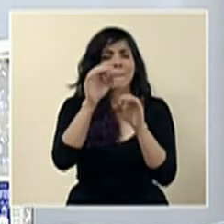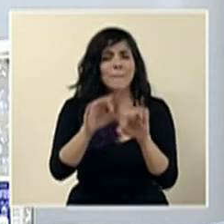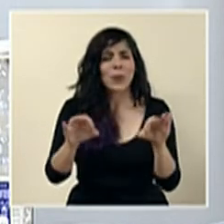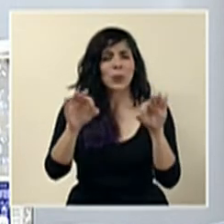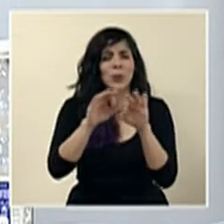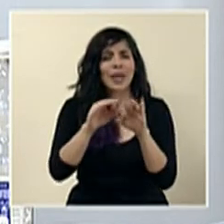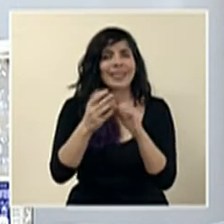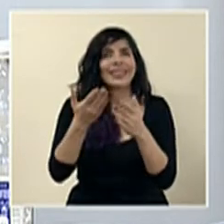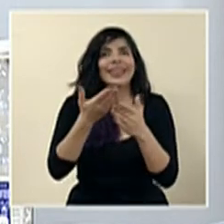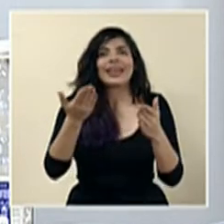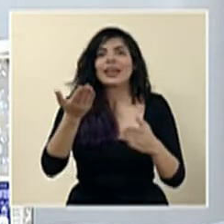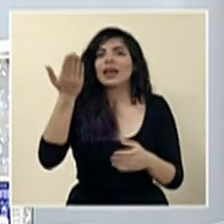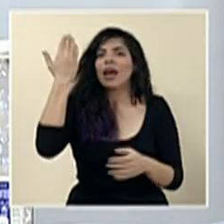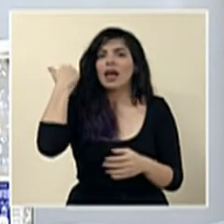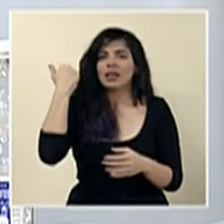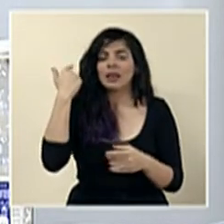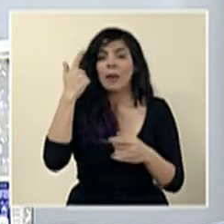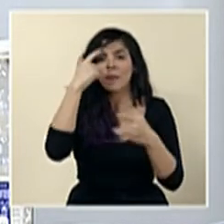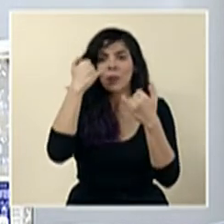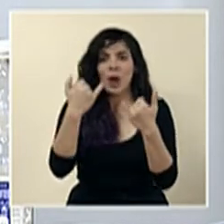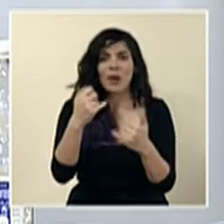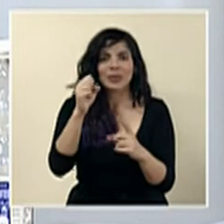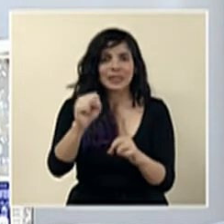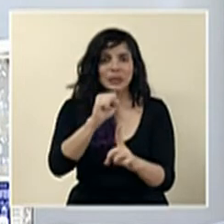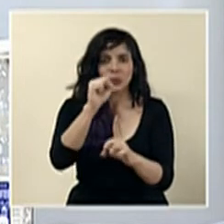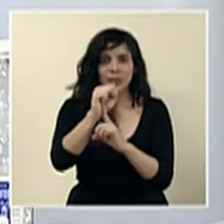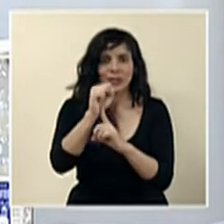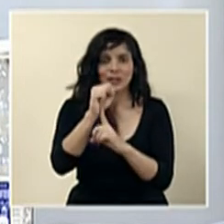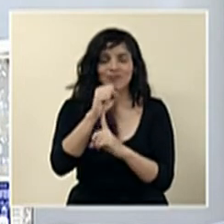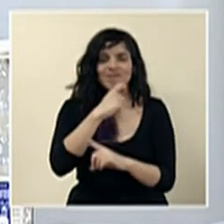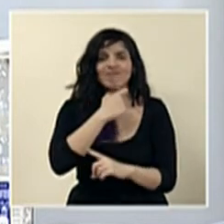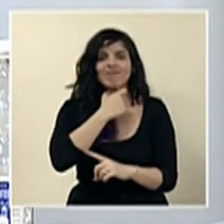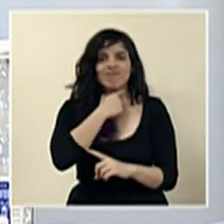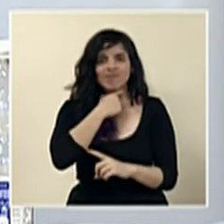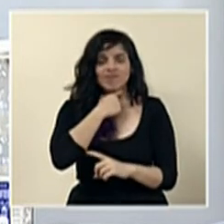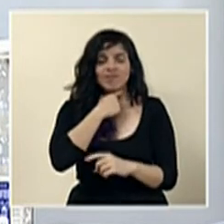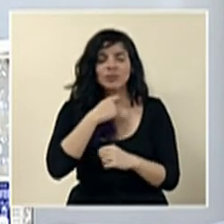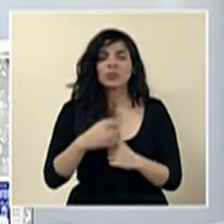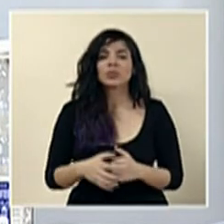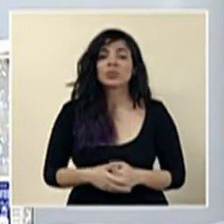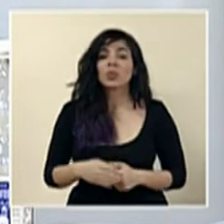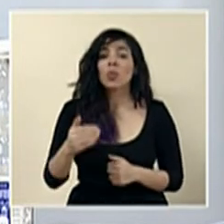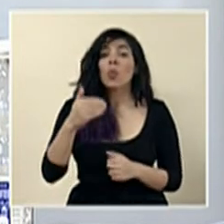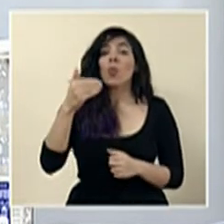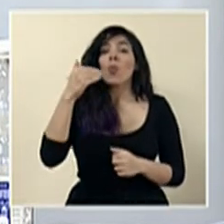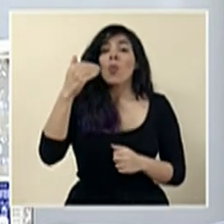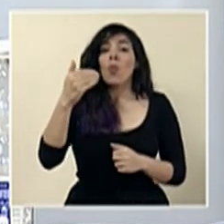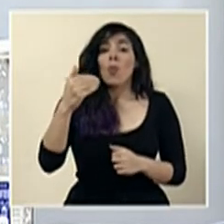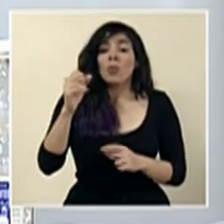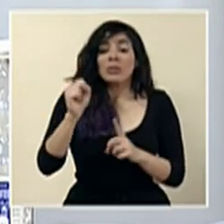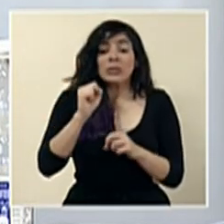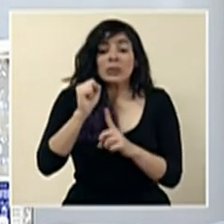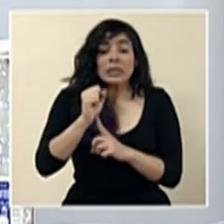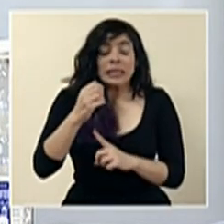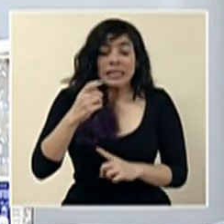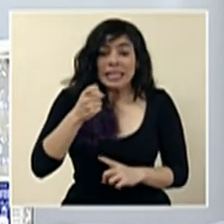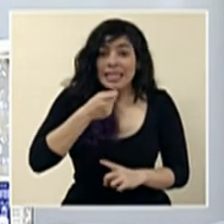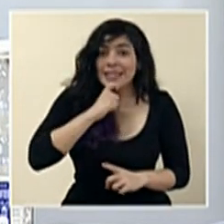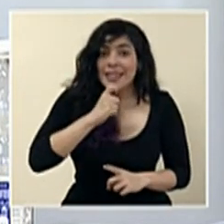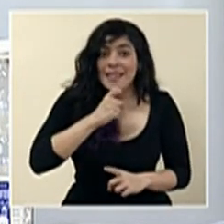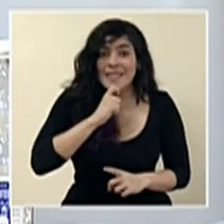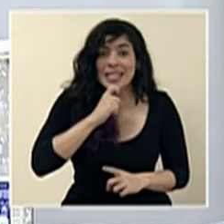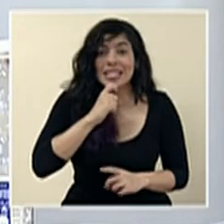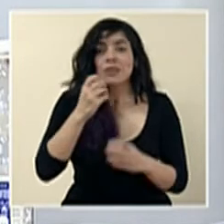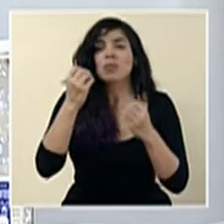importante que nunca en estas circunstancias de crisis. cuando uno vive momentos tan difíciles,